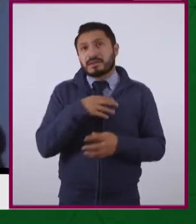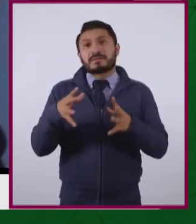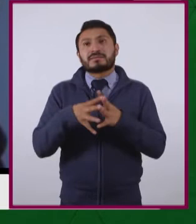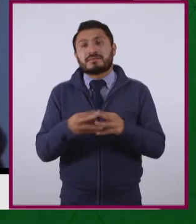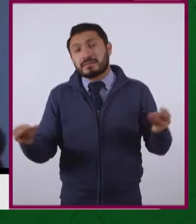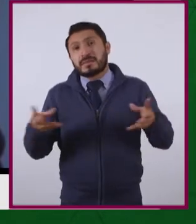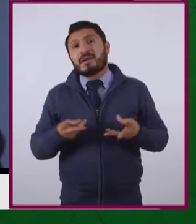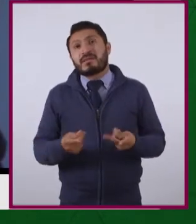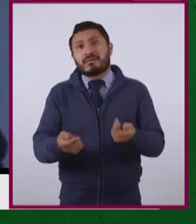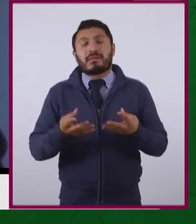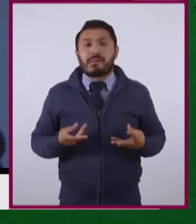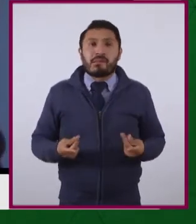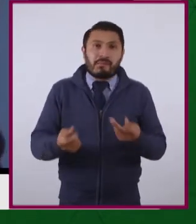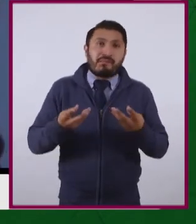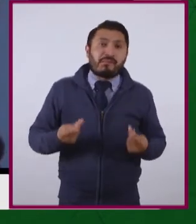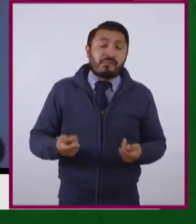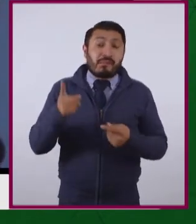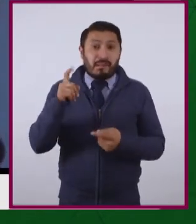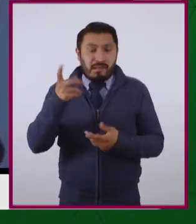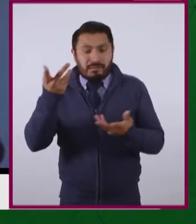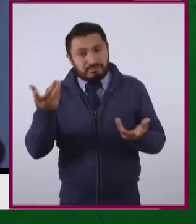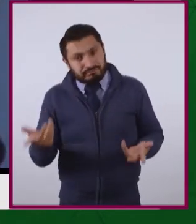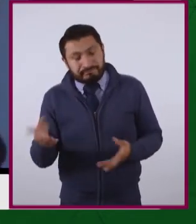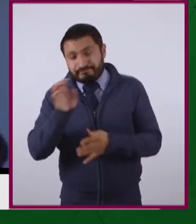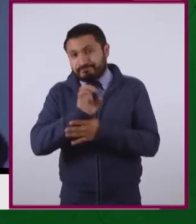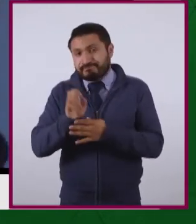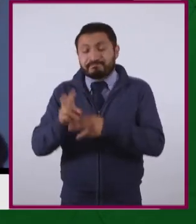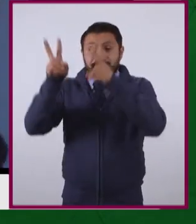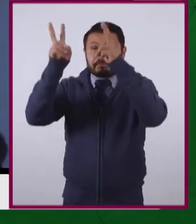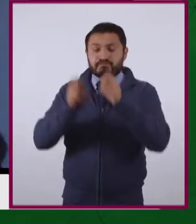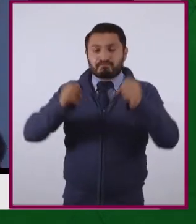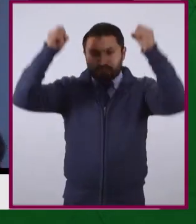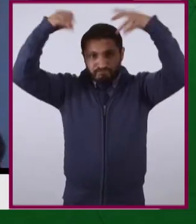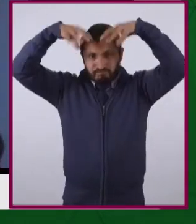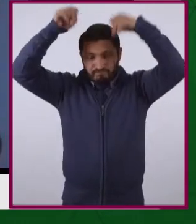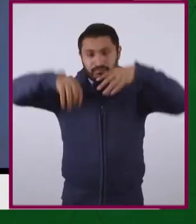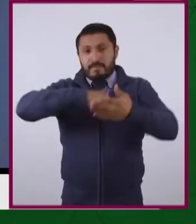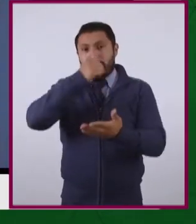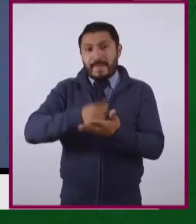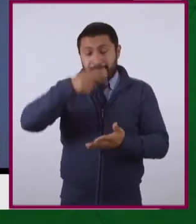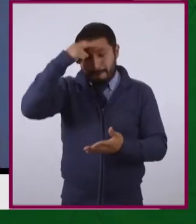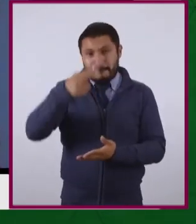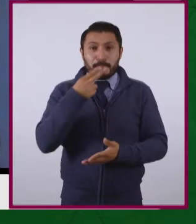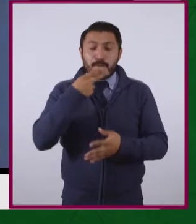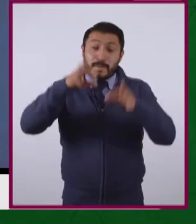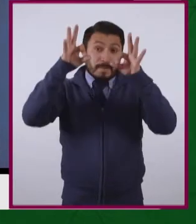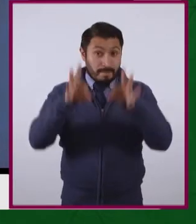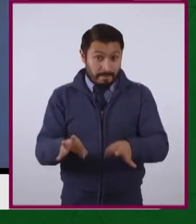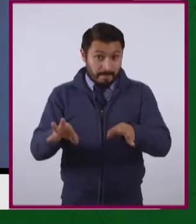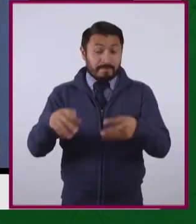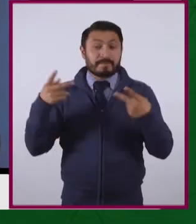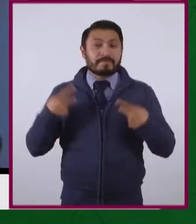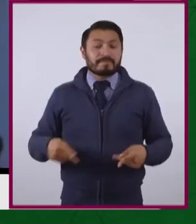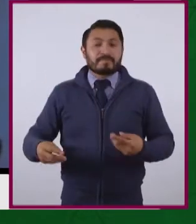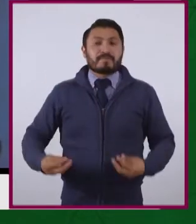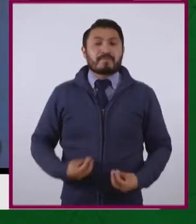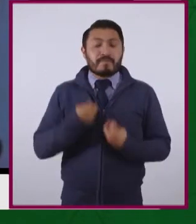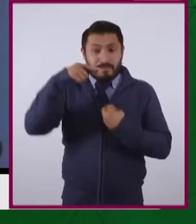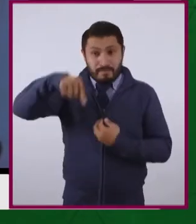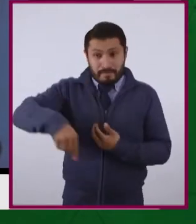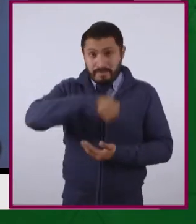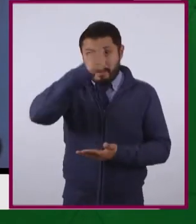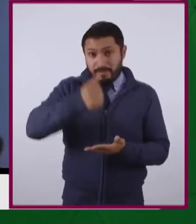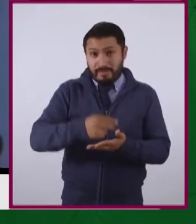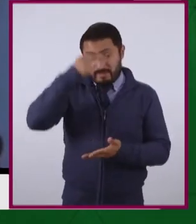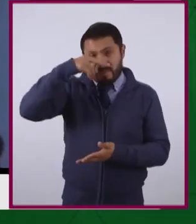darnos y brindarnos agua. Entonces, la captación de lluvia en la Ciudad de México funciona muy bien, porque quienes viven aquí sabrán